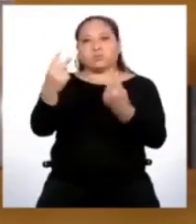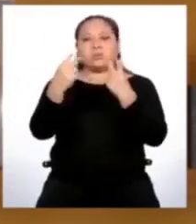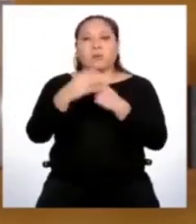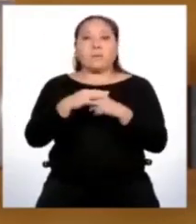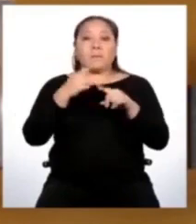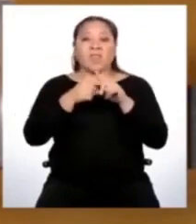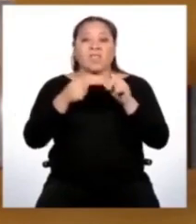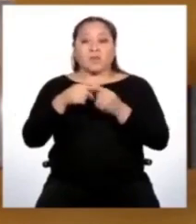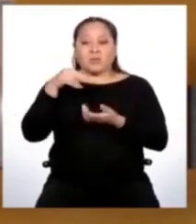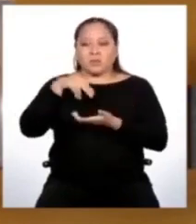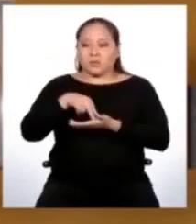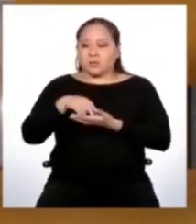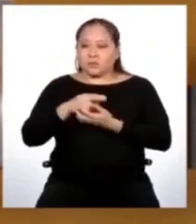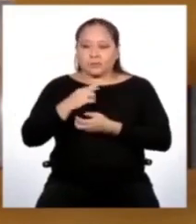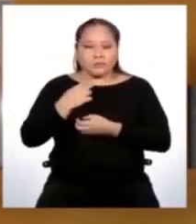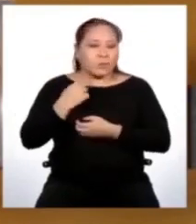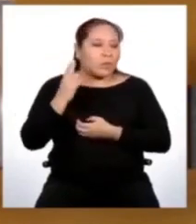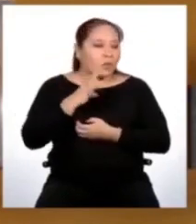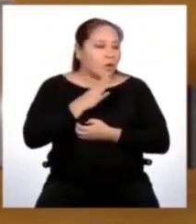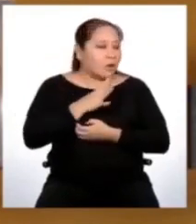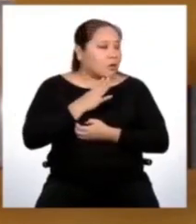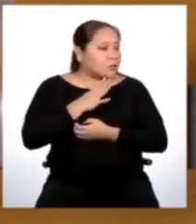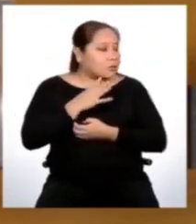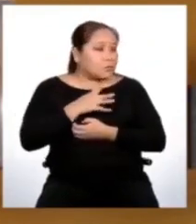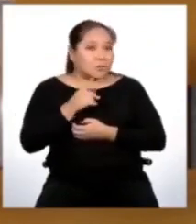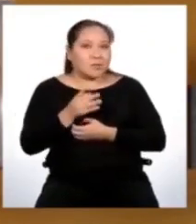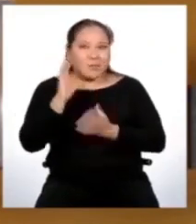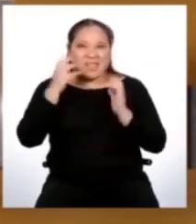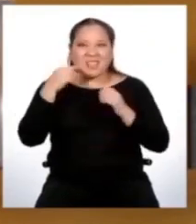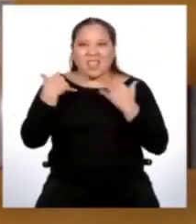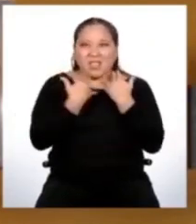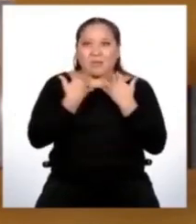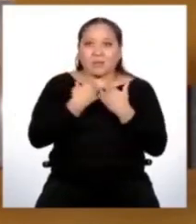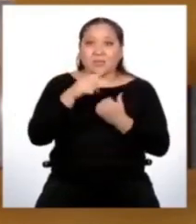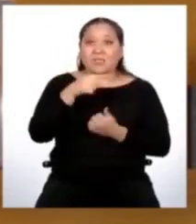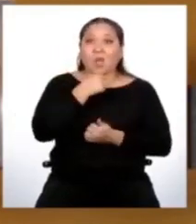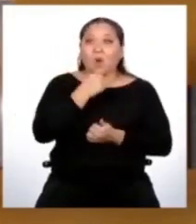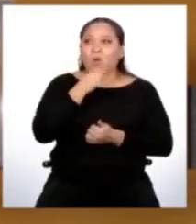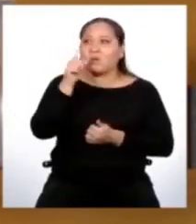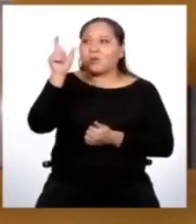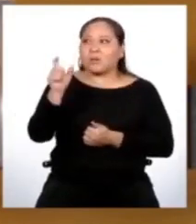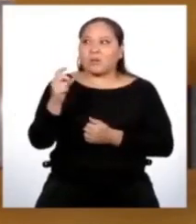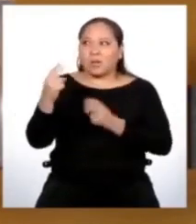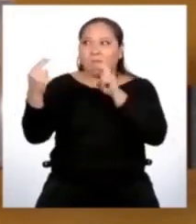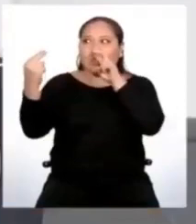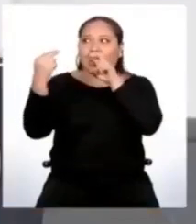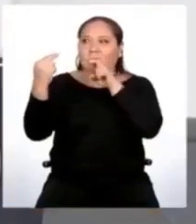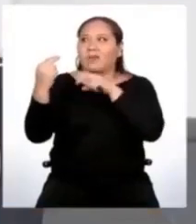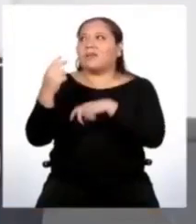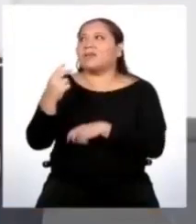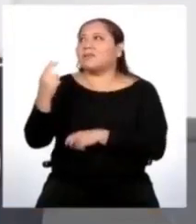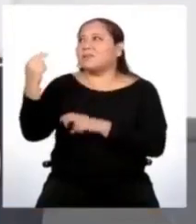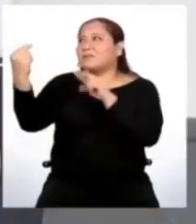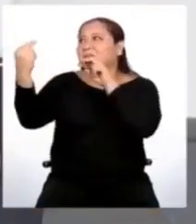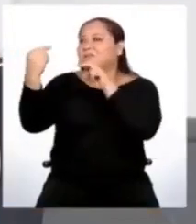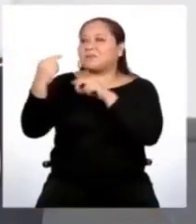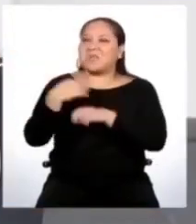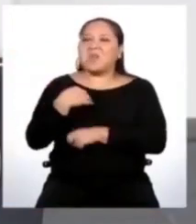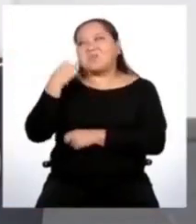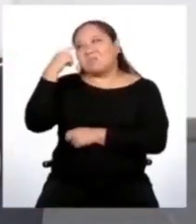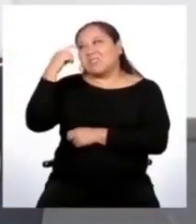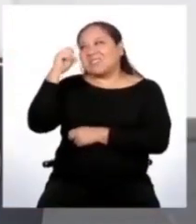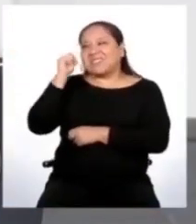cambio, si no lo mira, será señal de inseguridad. Si te gusta a alguien, también lo mirarías a los ojos, ¿no? Supongo que